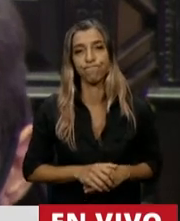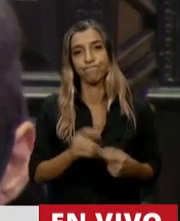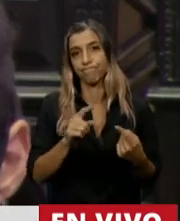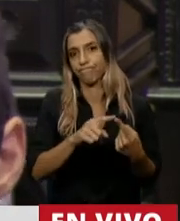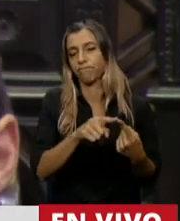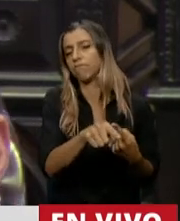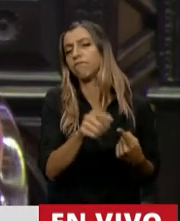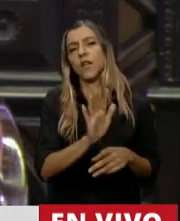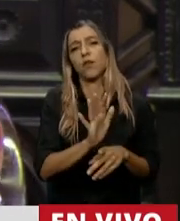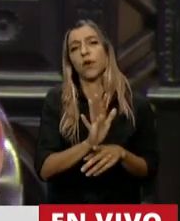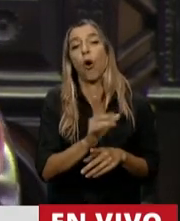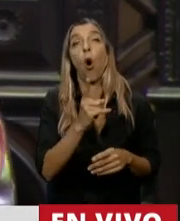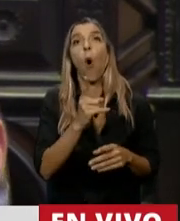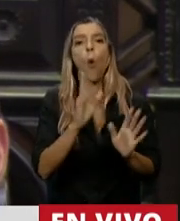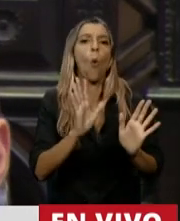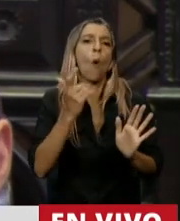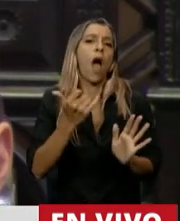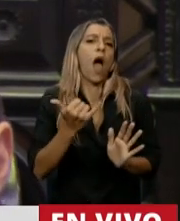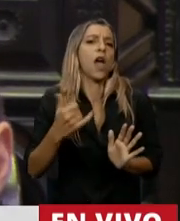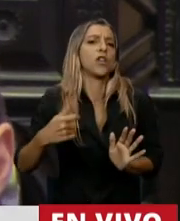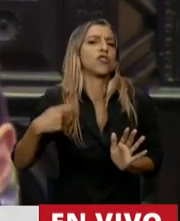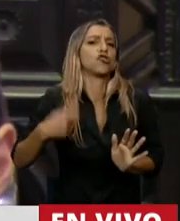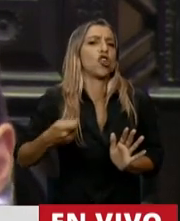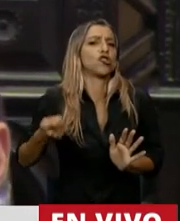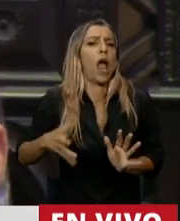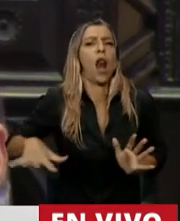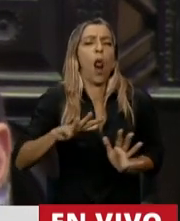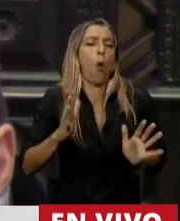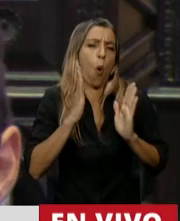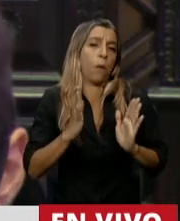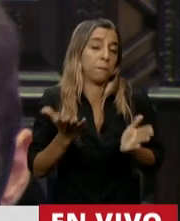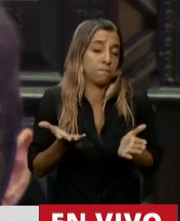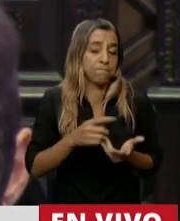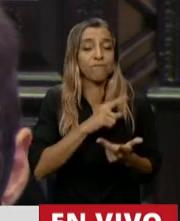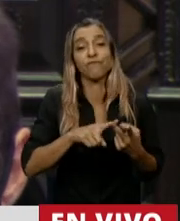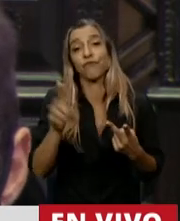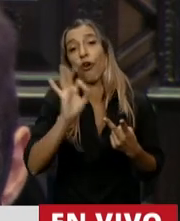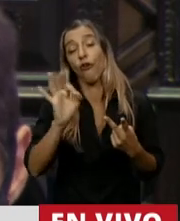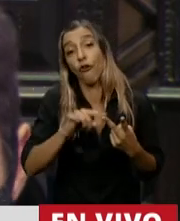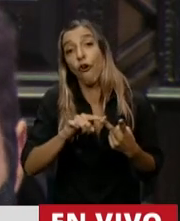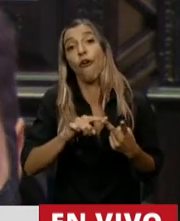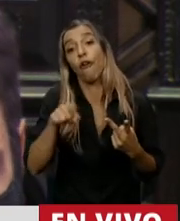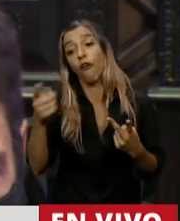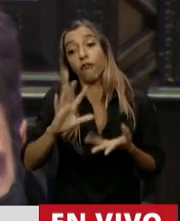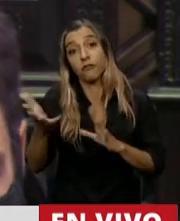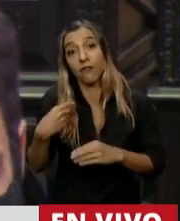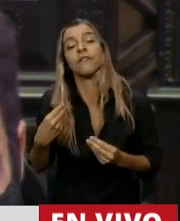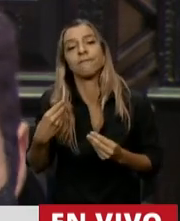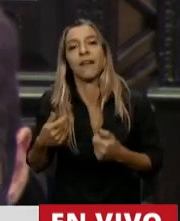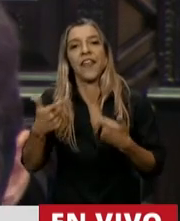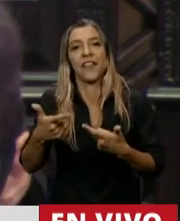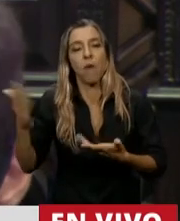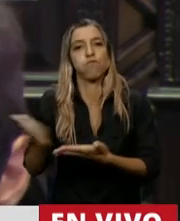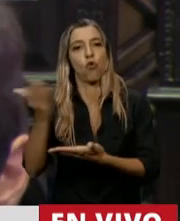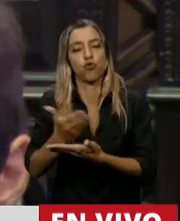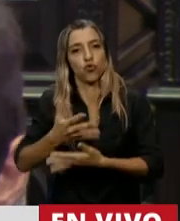con una nomenclatura socialista, o una Argentina que vuelva al camino de la productividad verdadera, la auténtica, la que